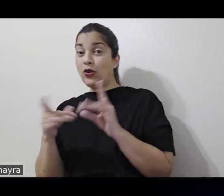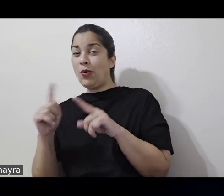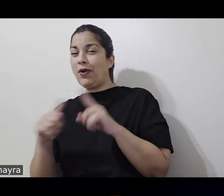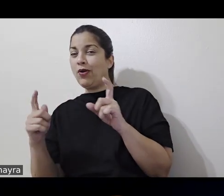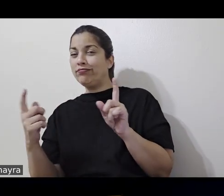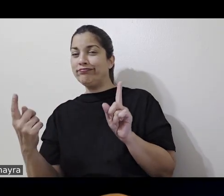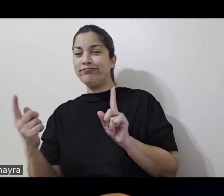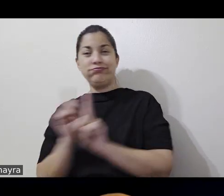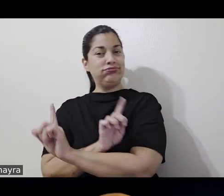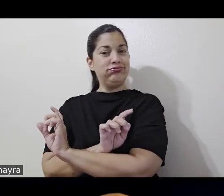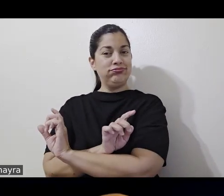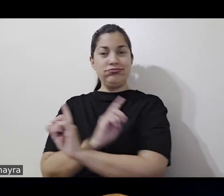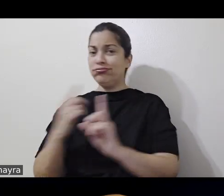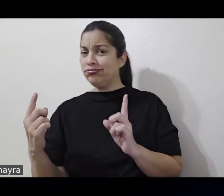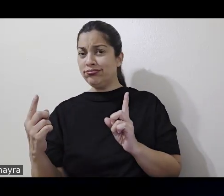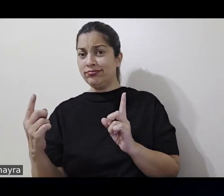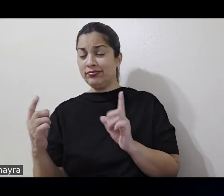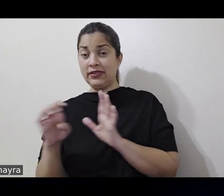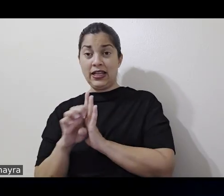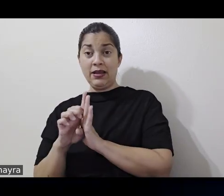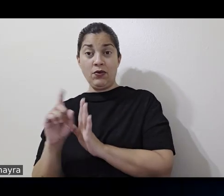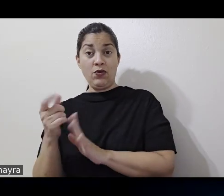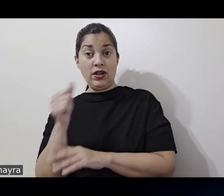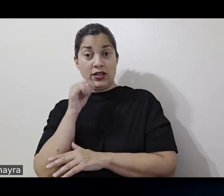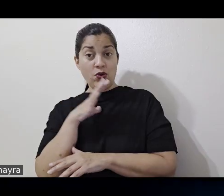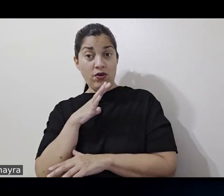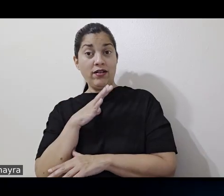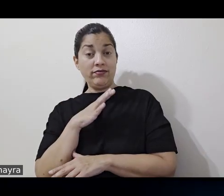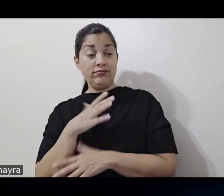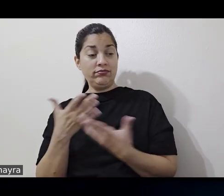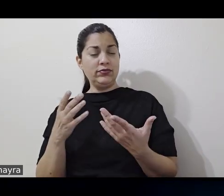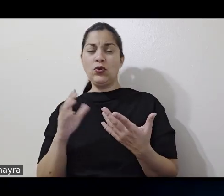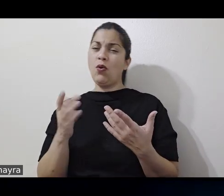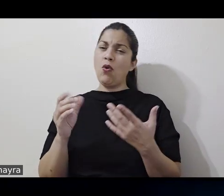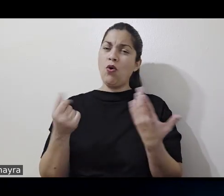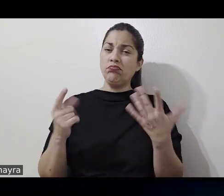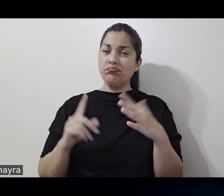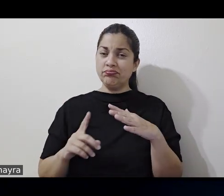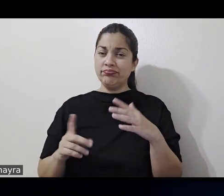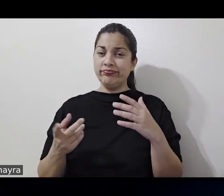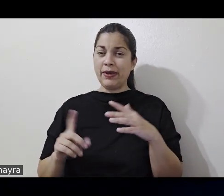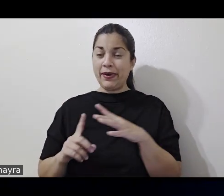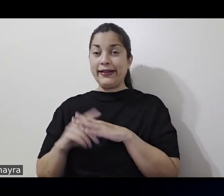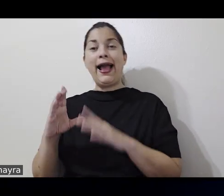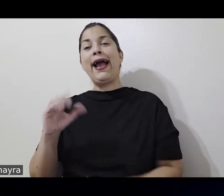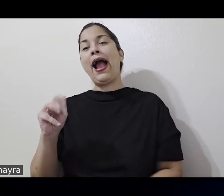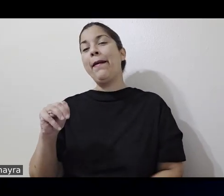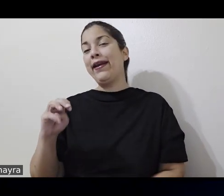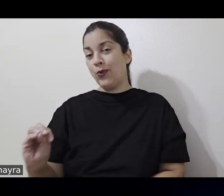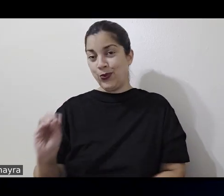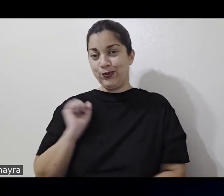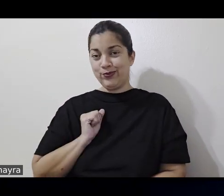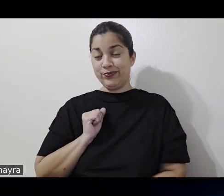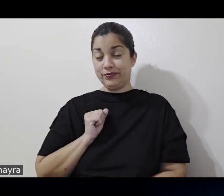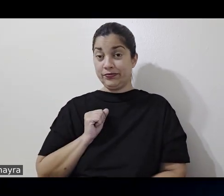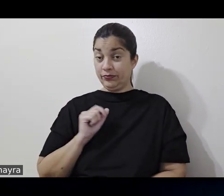este cuento y están en otro cuento. Por ejemplo, hay una señora. Sí, hay como unas apariciones cameo en diferentes cuentos. Y